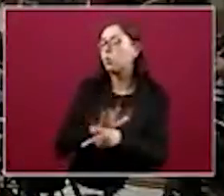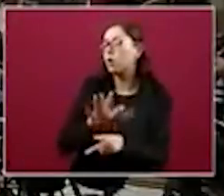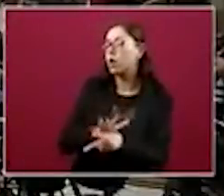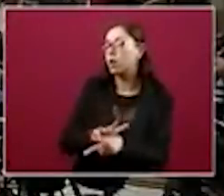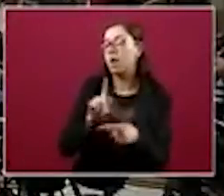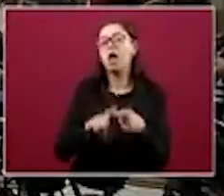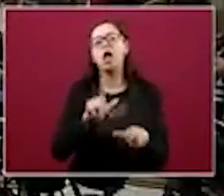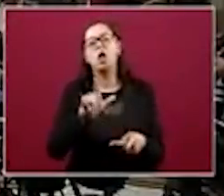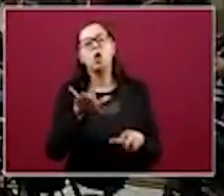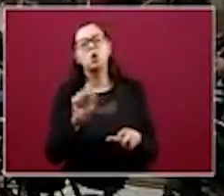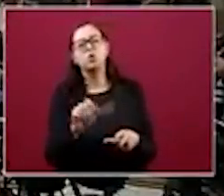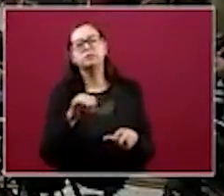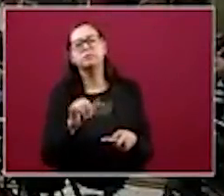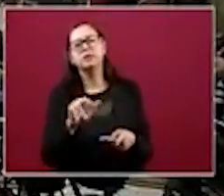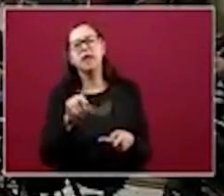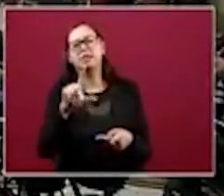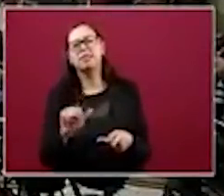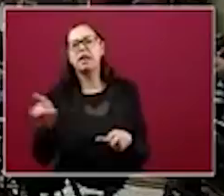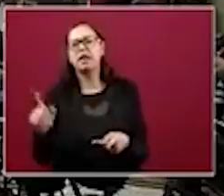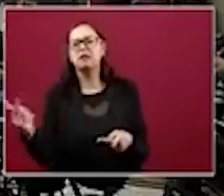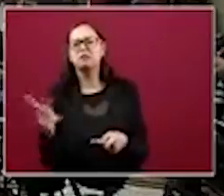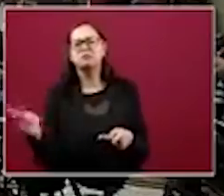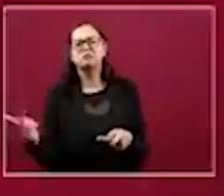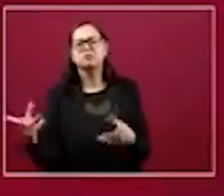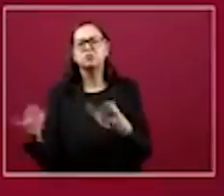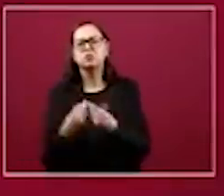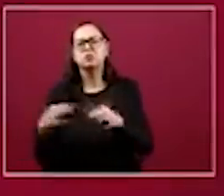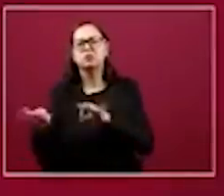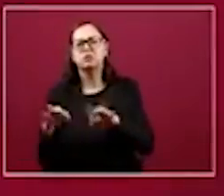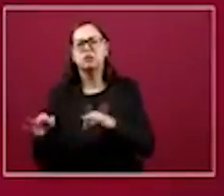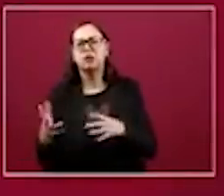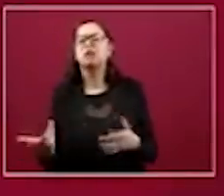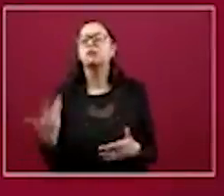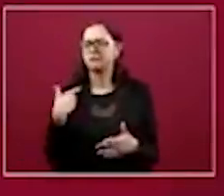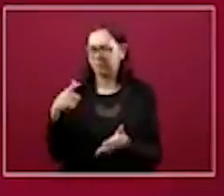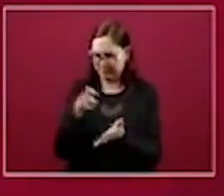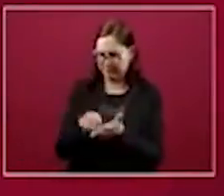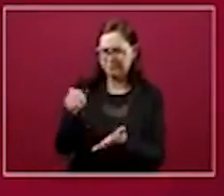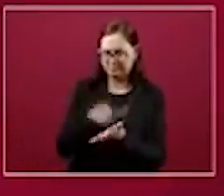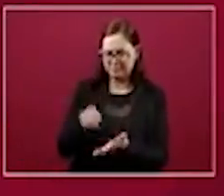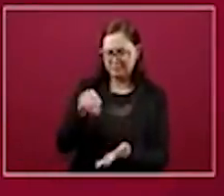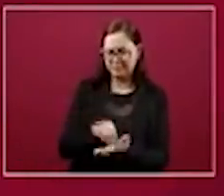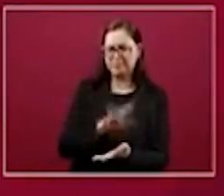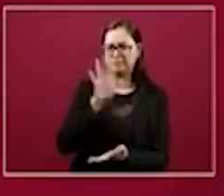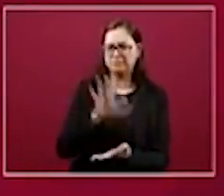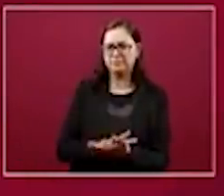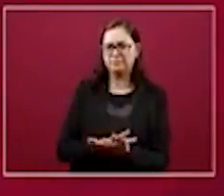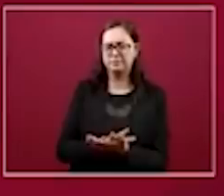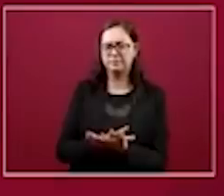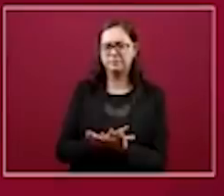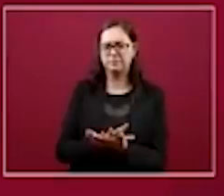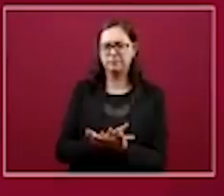Los colaboradores sí, de Luis Miranda. Tomamos nota. Ya se ha